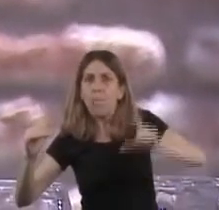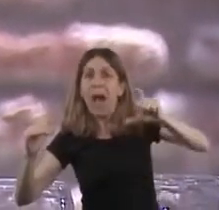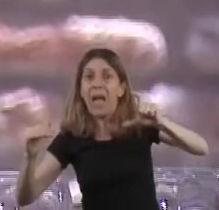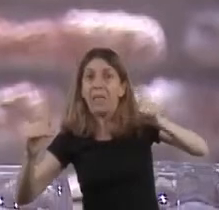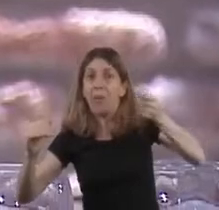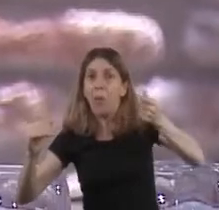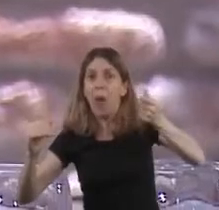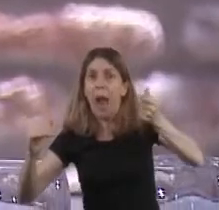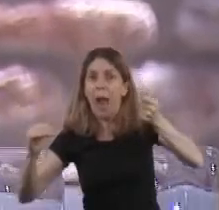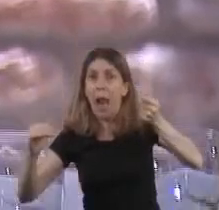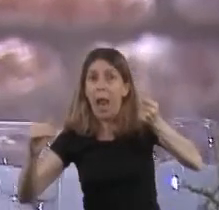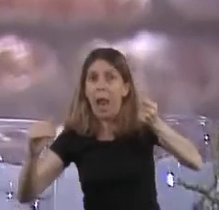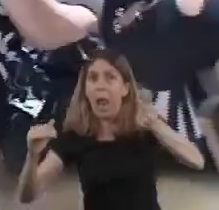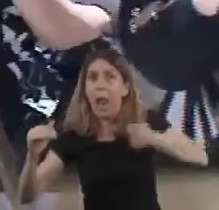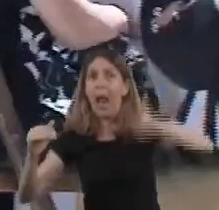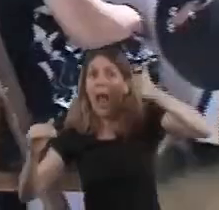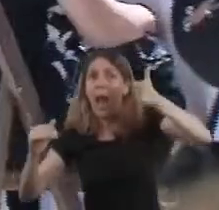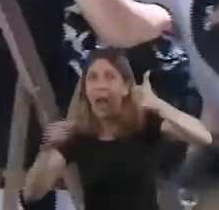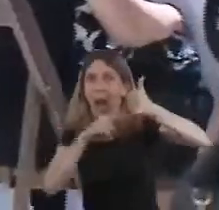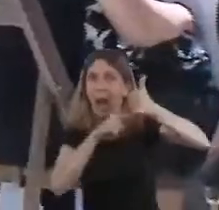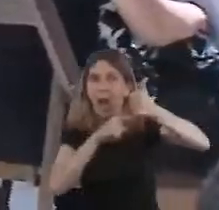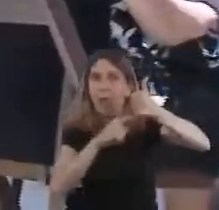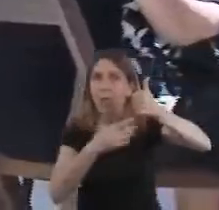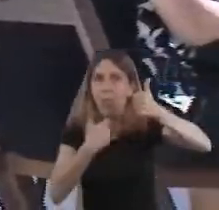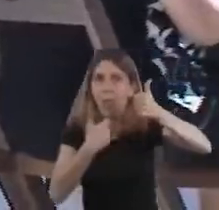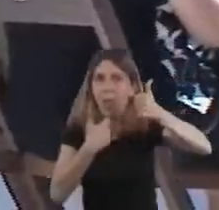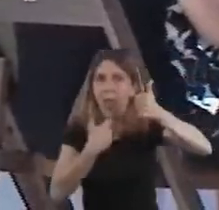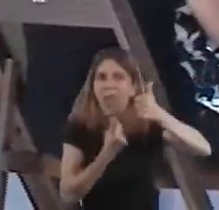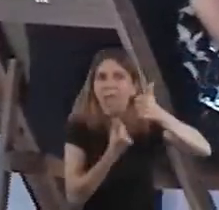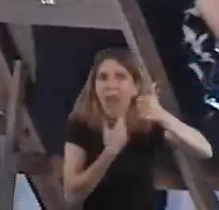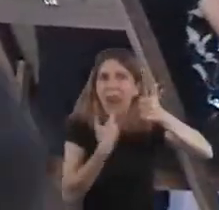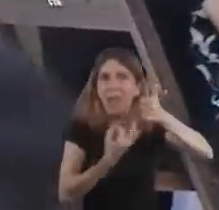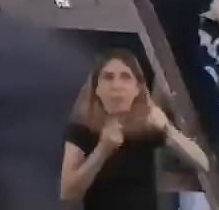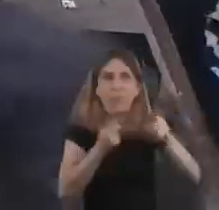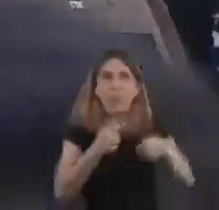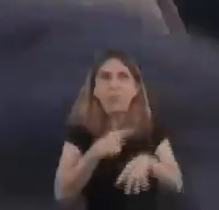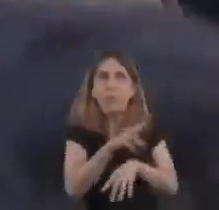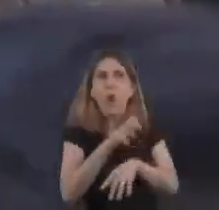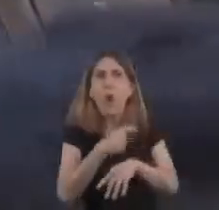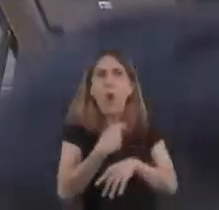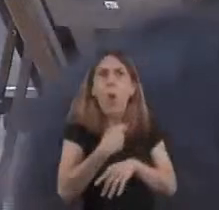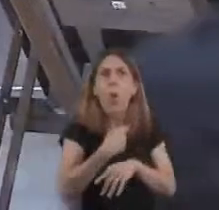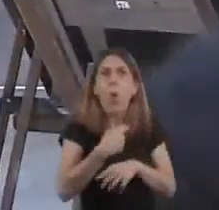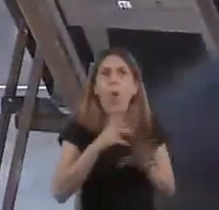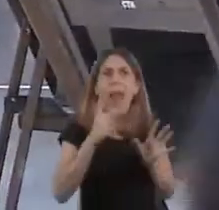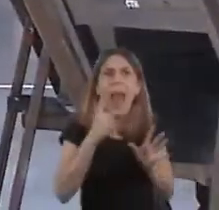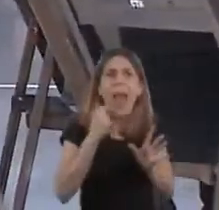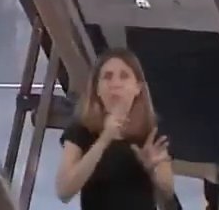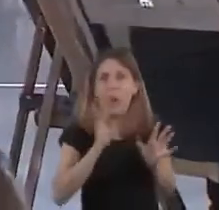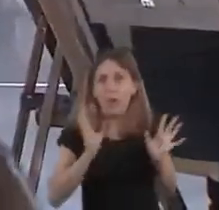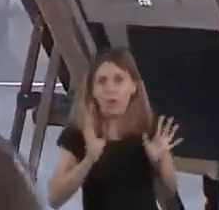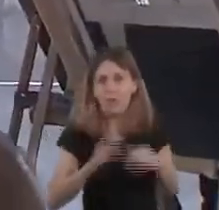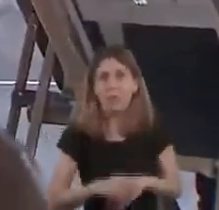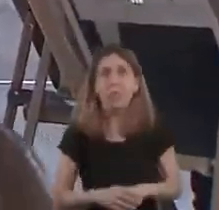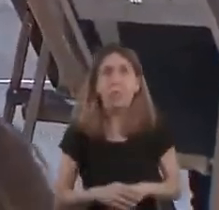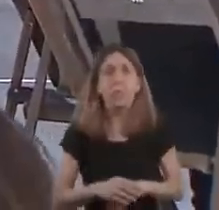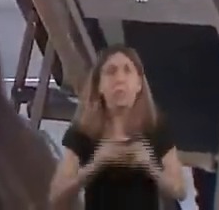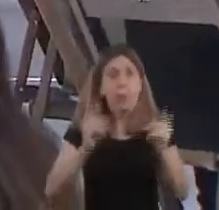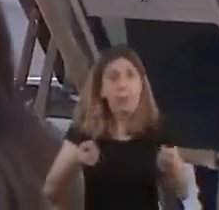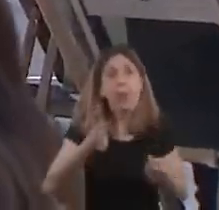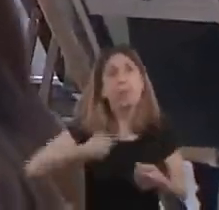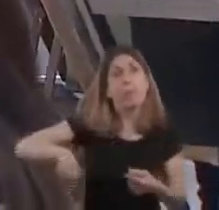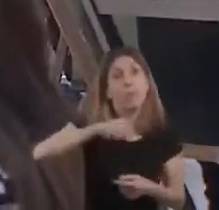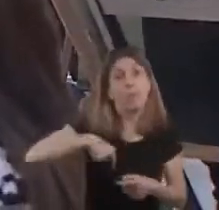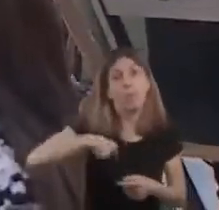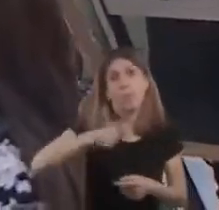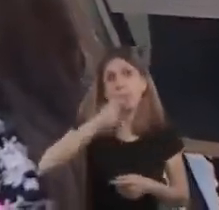recuperando el ingreso real como jubilados y jubiladas. Aún así, es cierto que nosotros